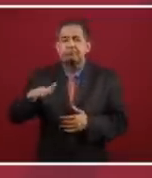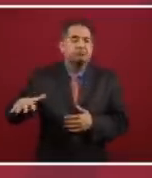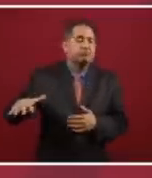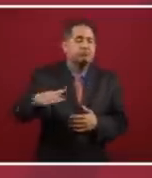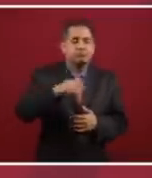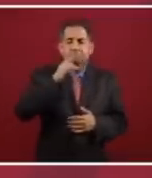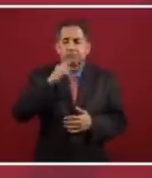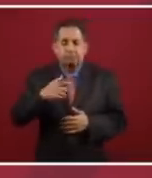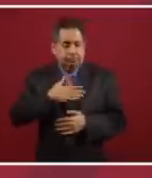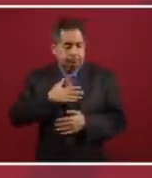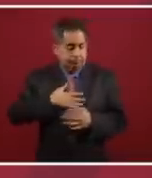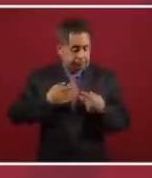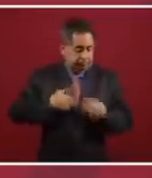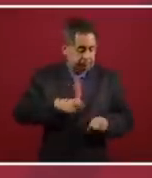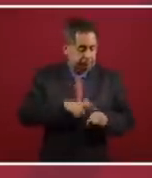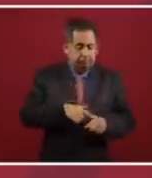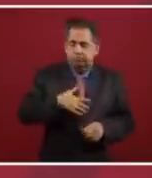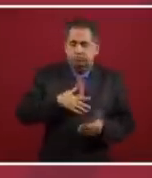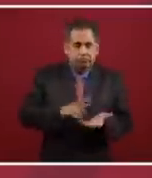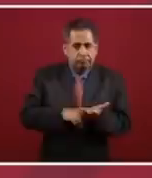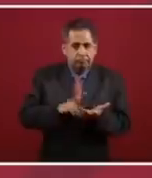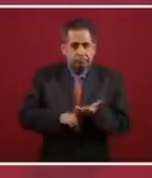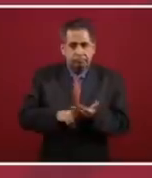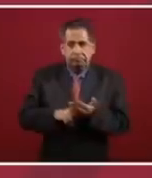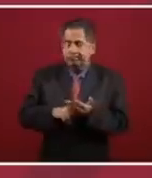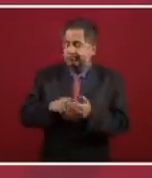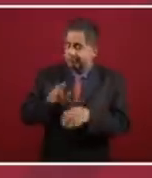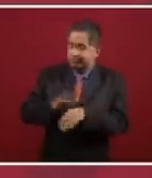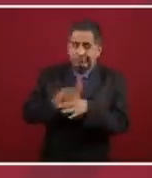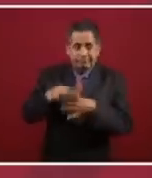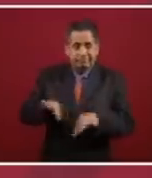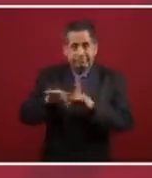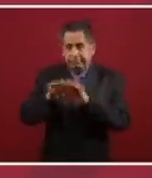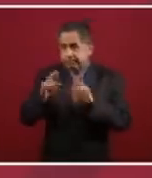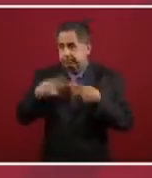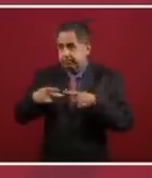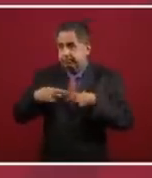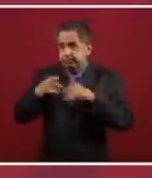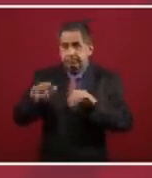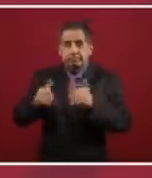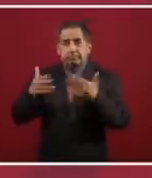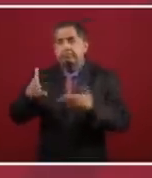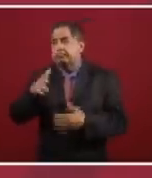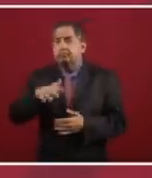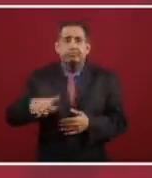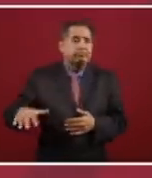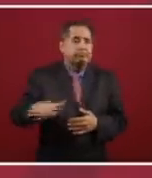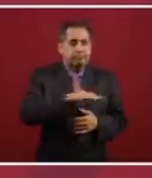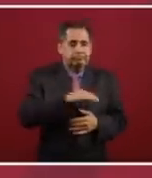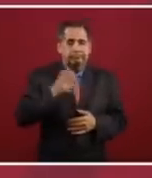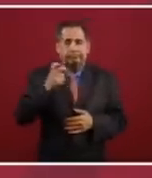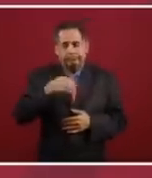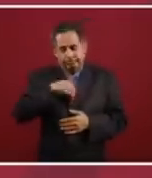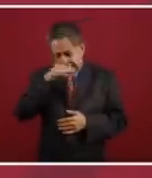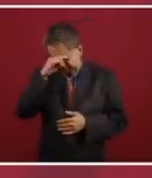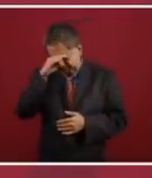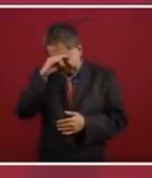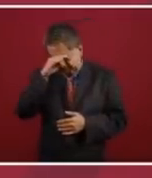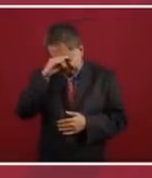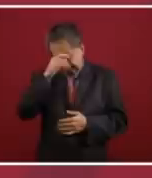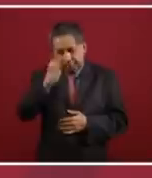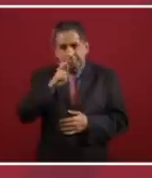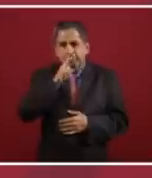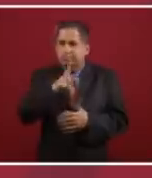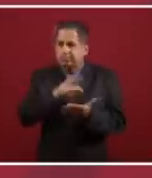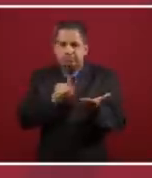intereses personales, por legítimos que sean. Y esa fue la decisión que tomamos. De modo que